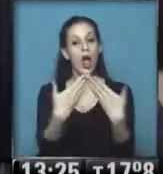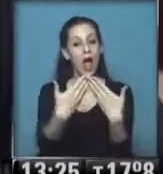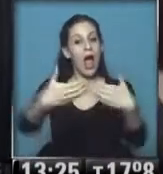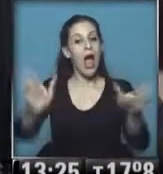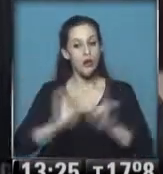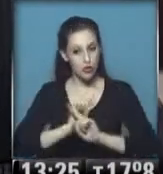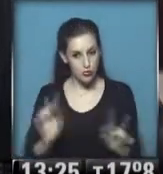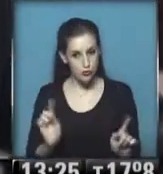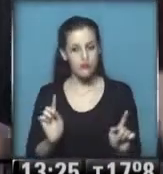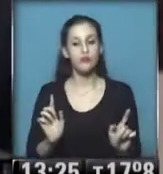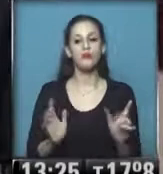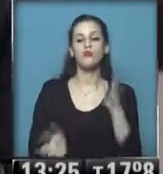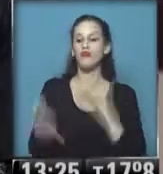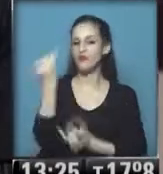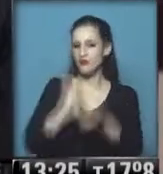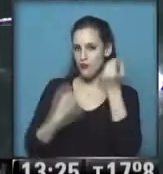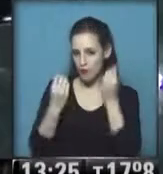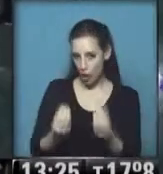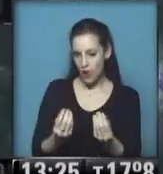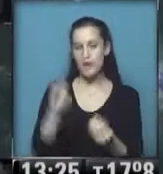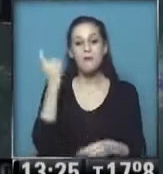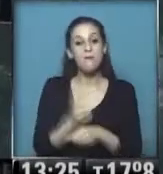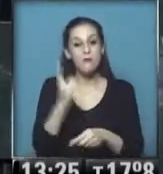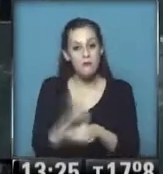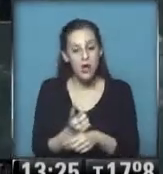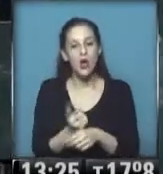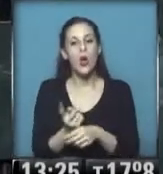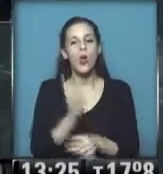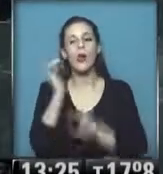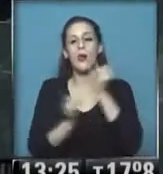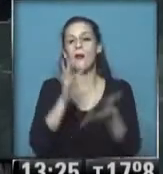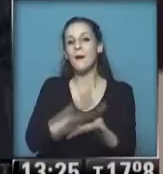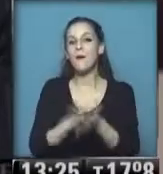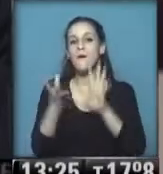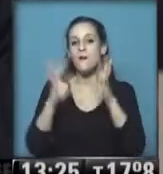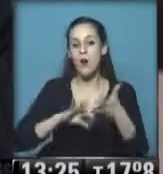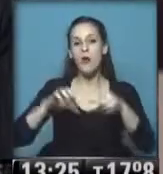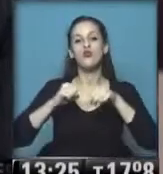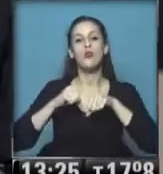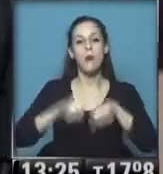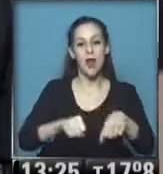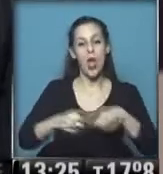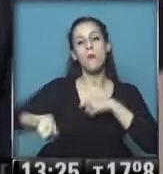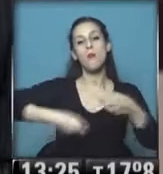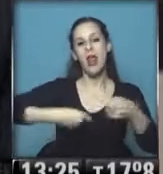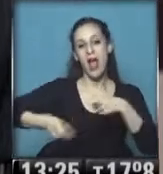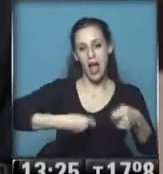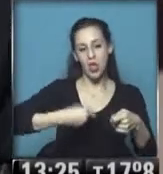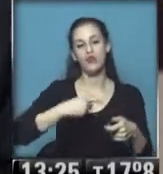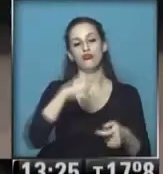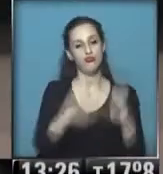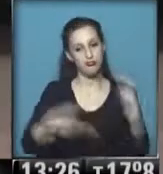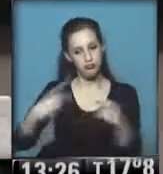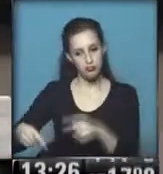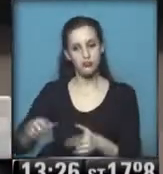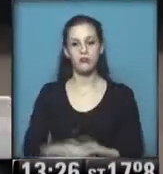qué pero si te parece a gusto comenzamos hablando de la experiencia de este tipo de supermercados o mercados en otros del país sí